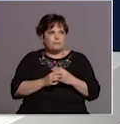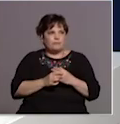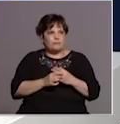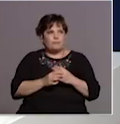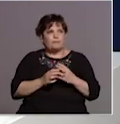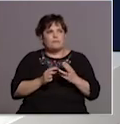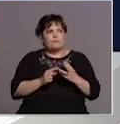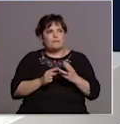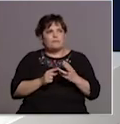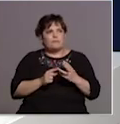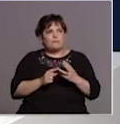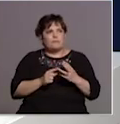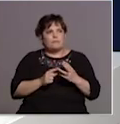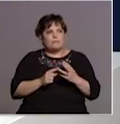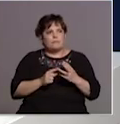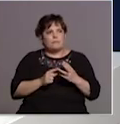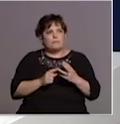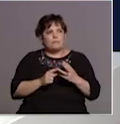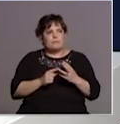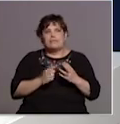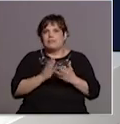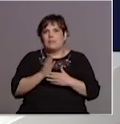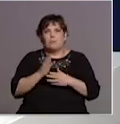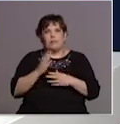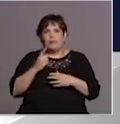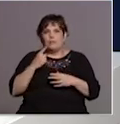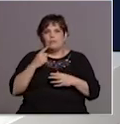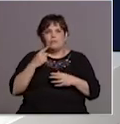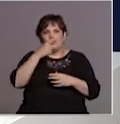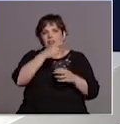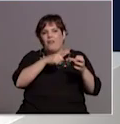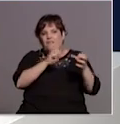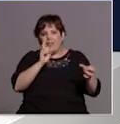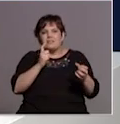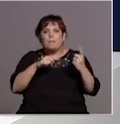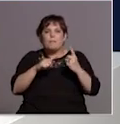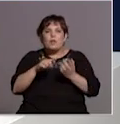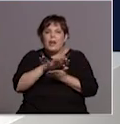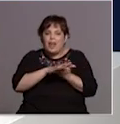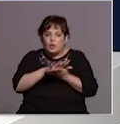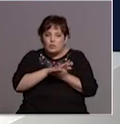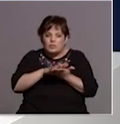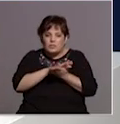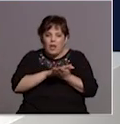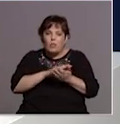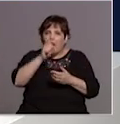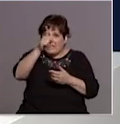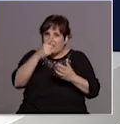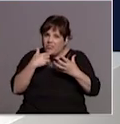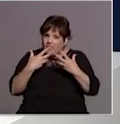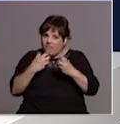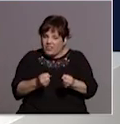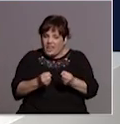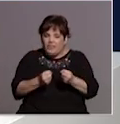de irlanda del norte que han tiene una posición contraria totalmente al presi pero que habían negociado con theresa may que ella les iba a defender